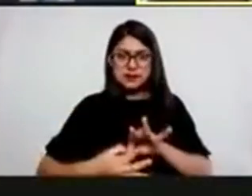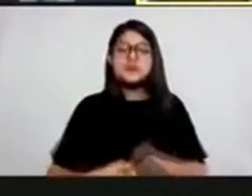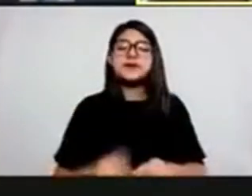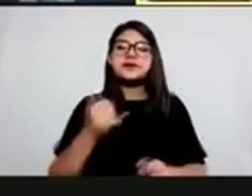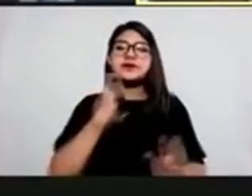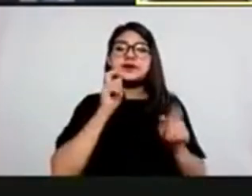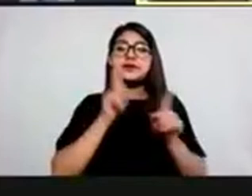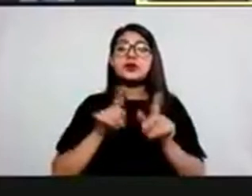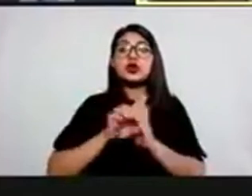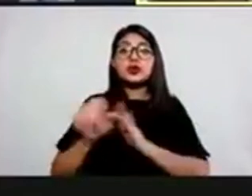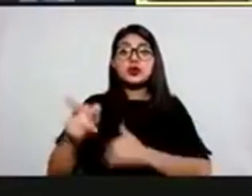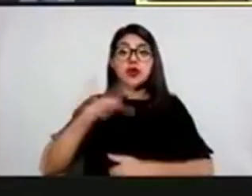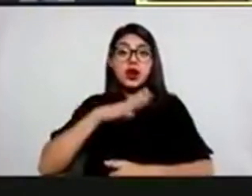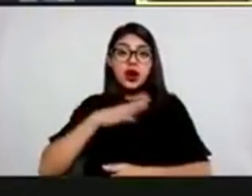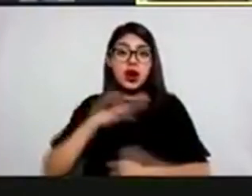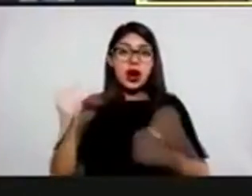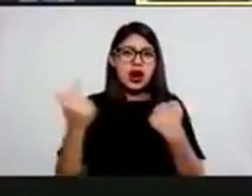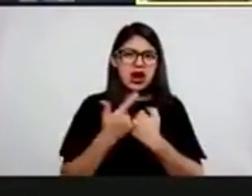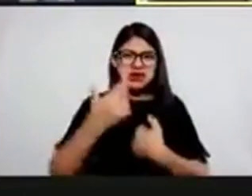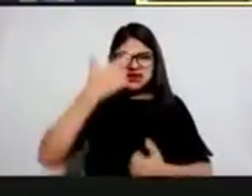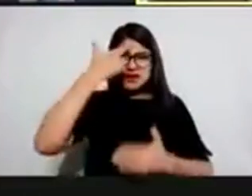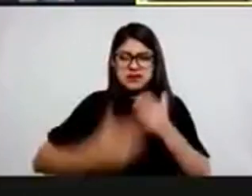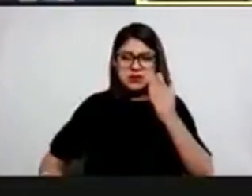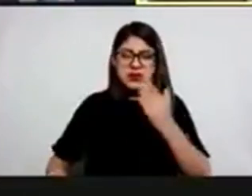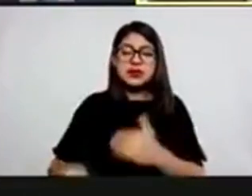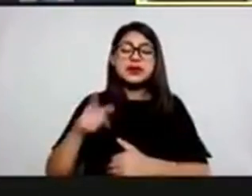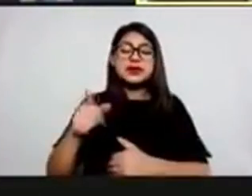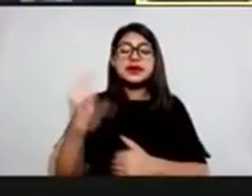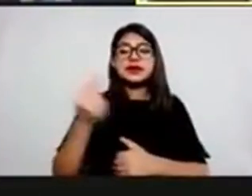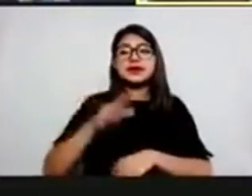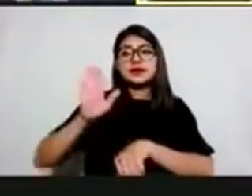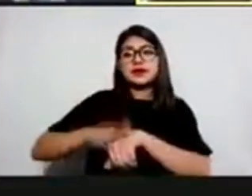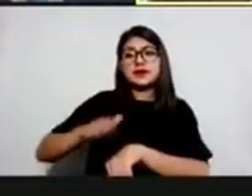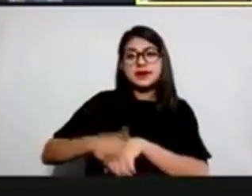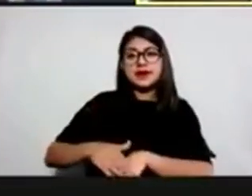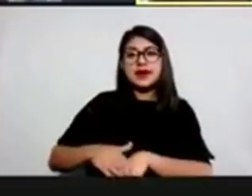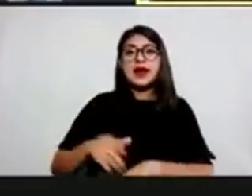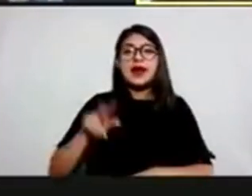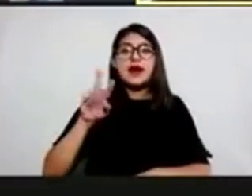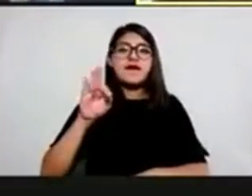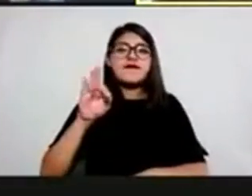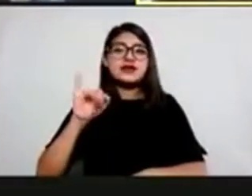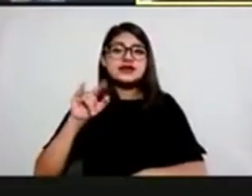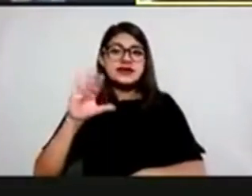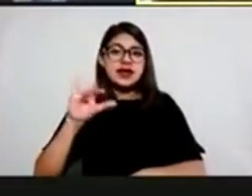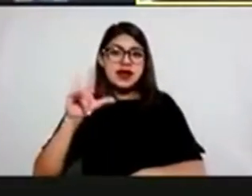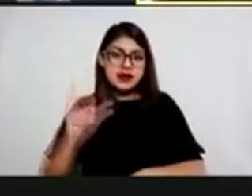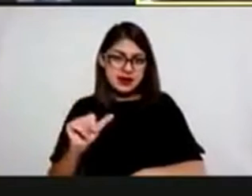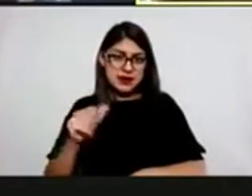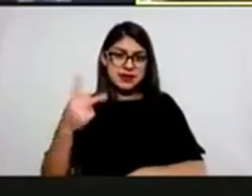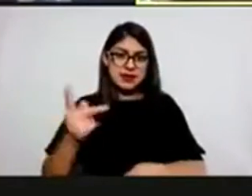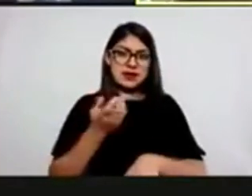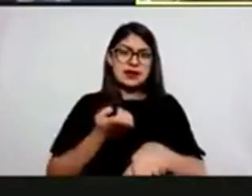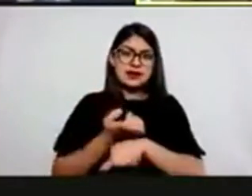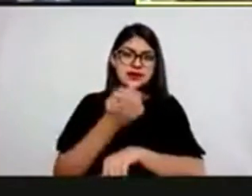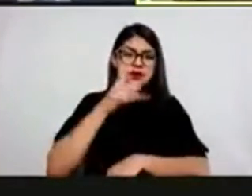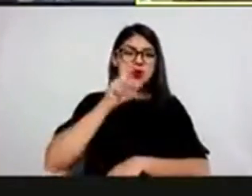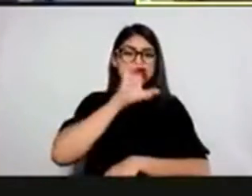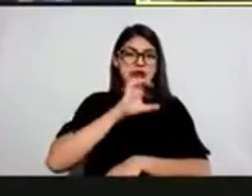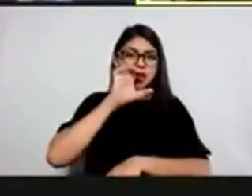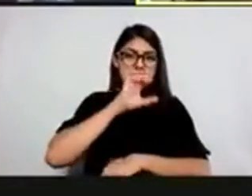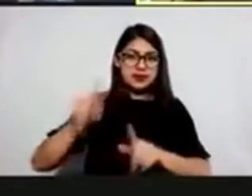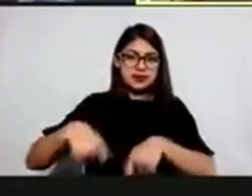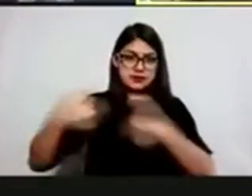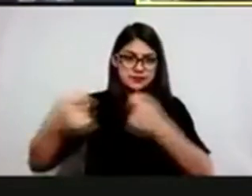contra la mujer, dar vista a la Fiscalía Electoral del Estado de Aguascalientes. Es la cuenta, magistrada presidenta, señores magistrados.